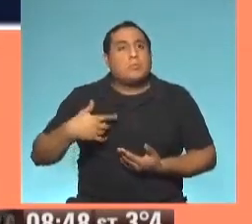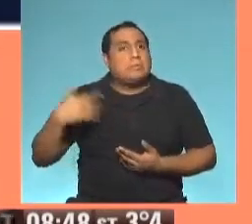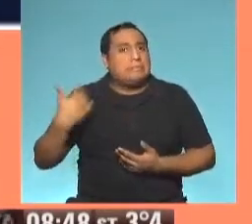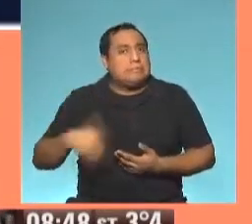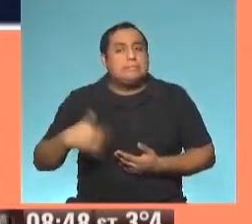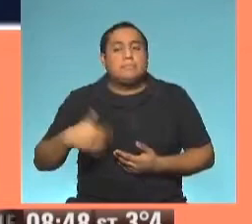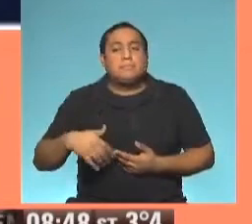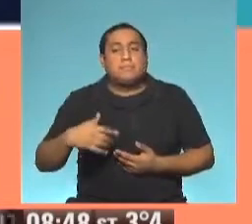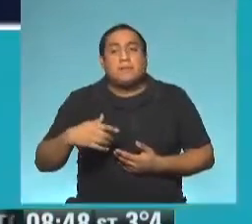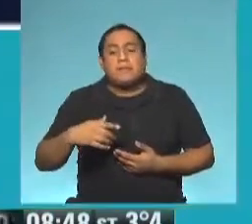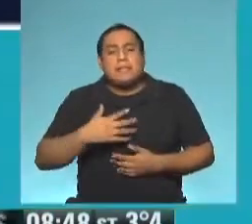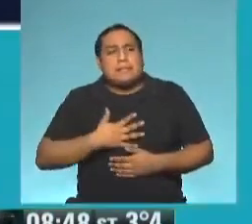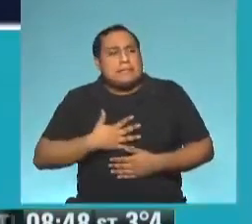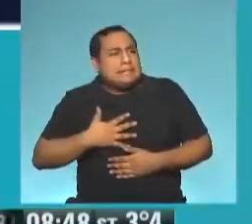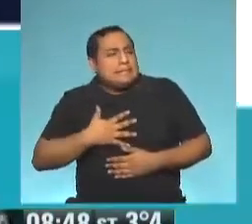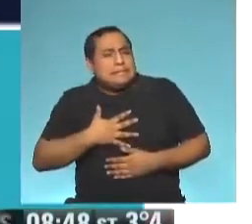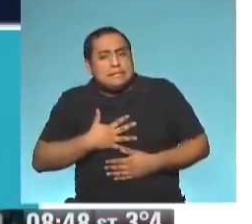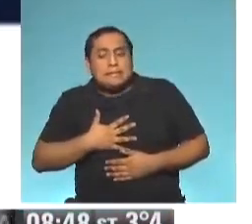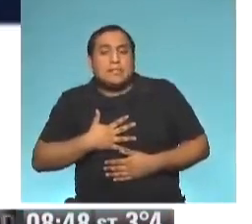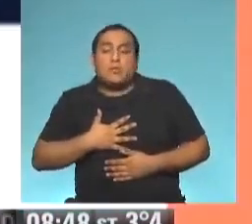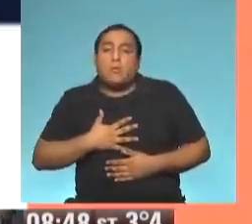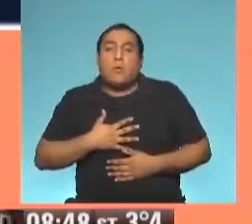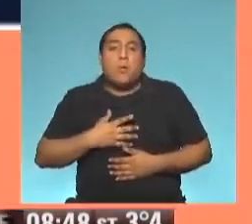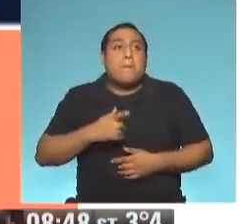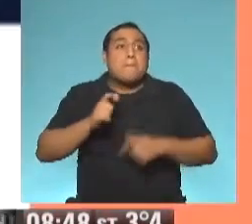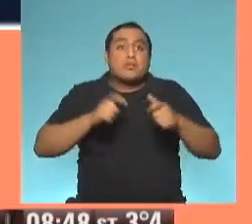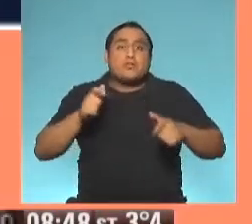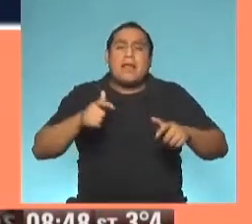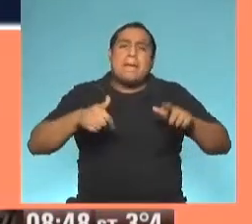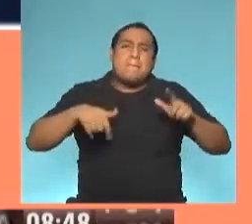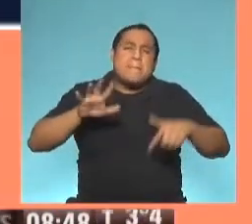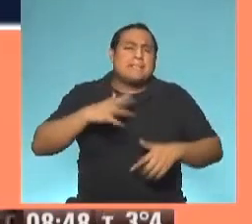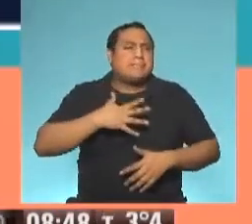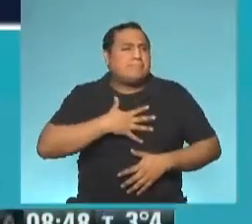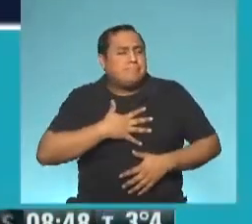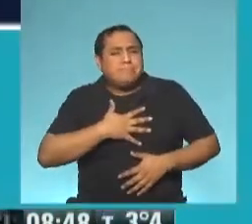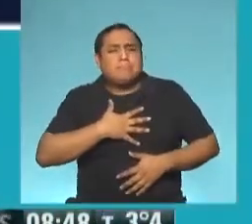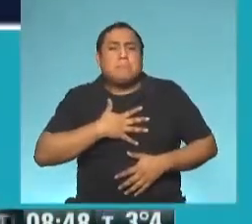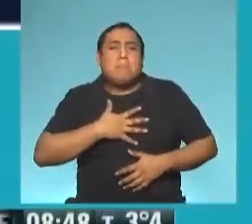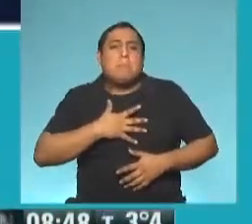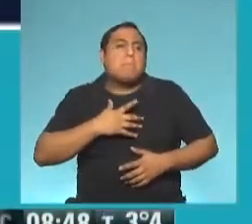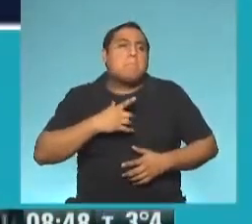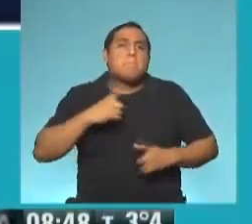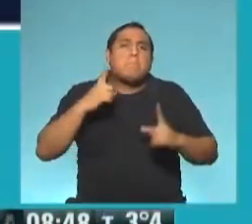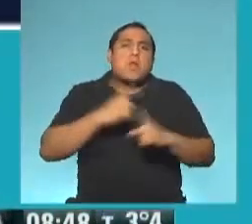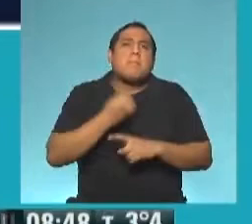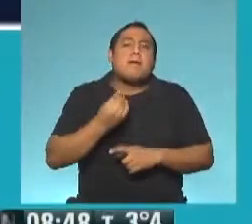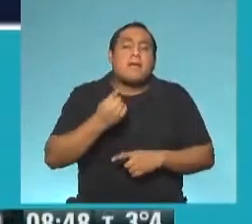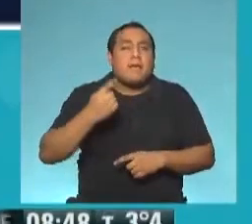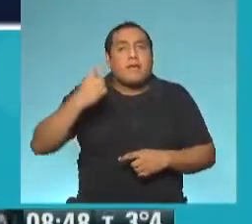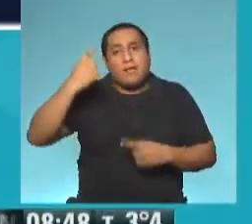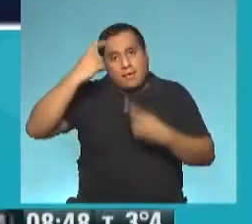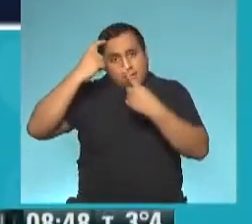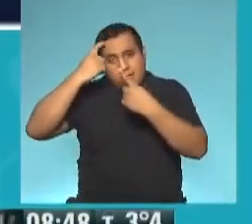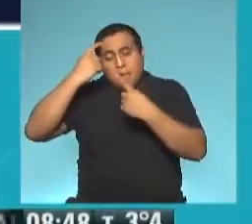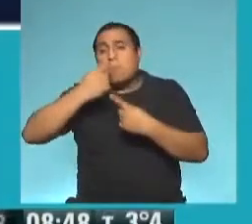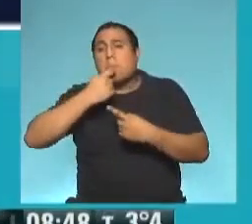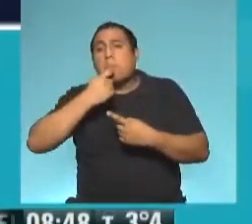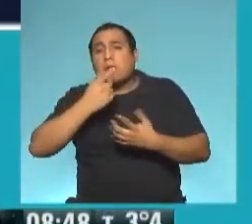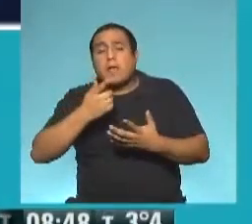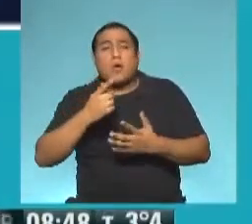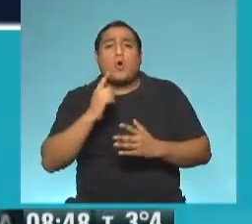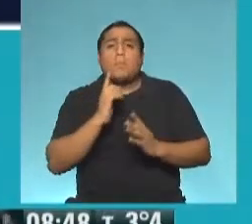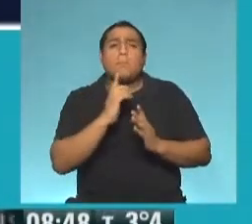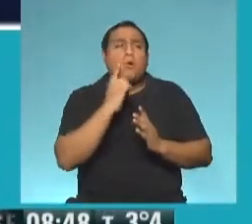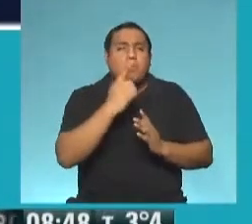es uno de los problemas humanos más importantes. Gracias a eso se inventó la filosofía. Alguno diría que también la religión